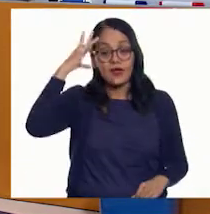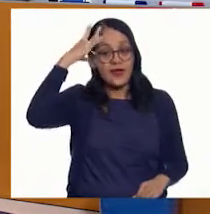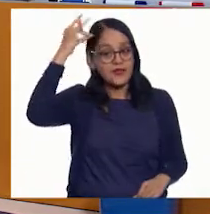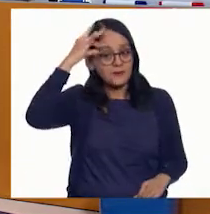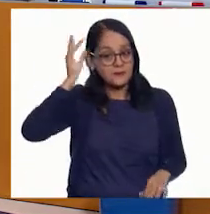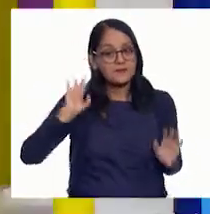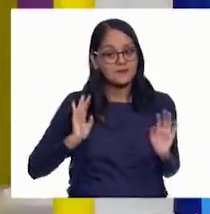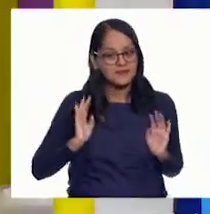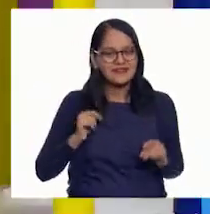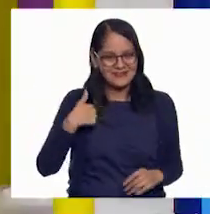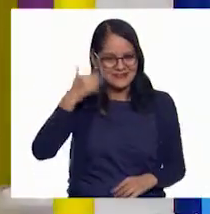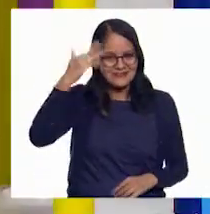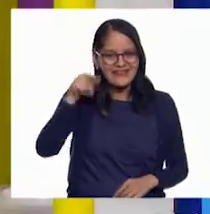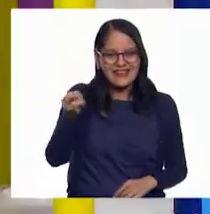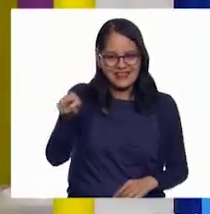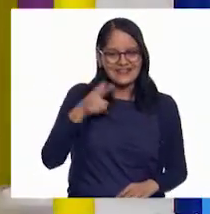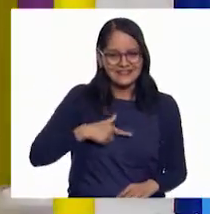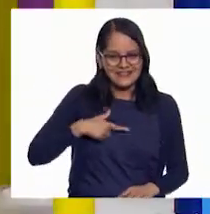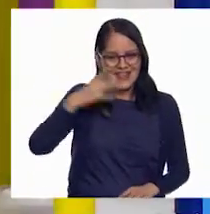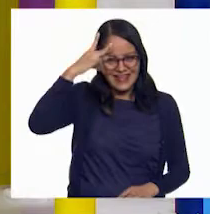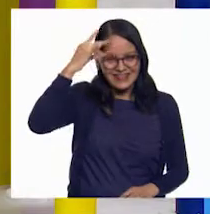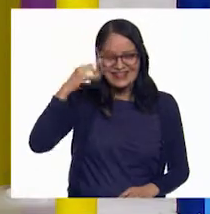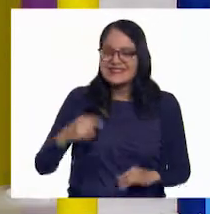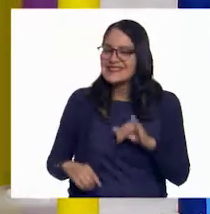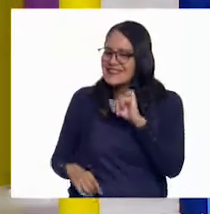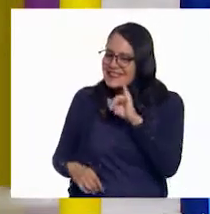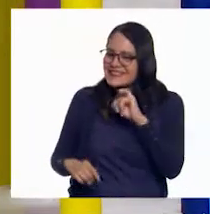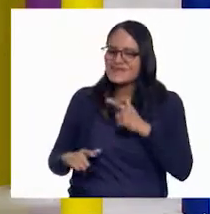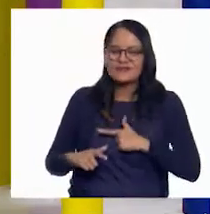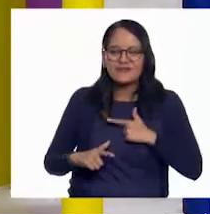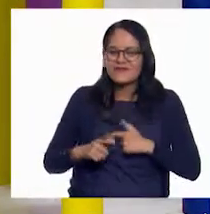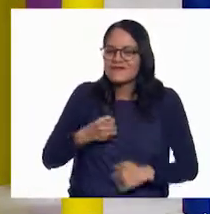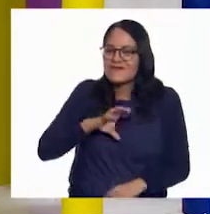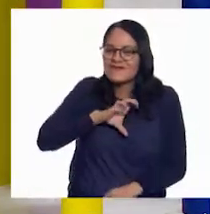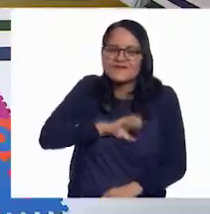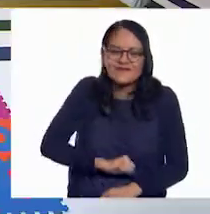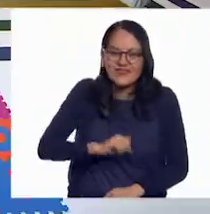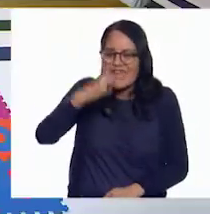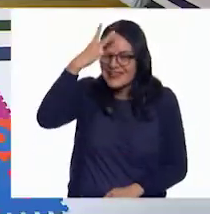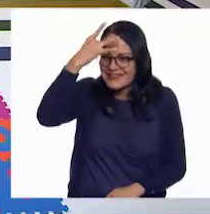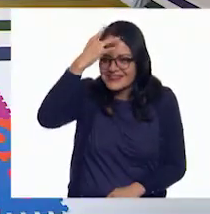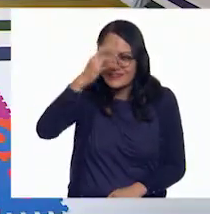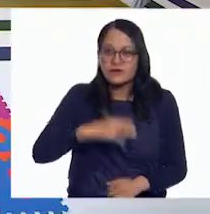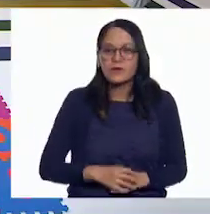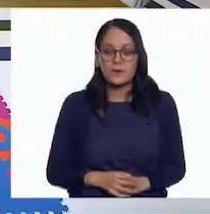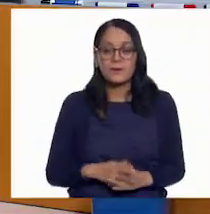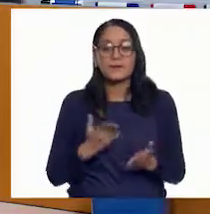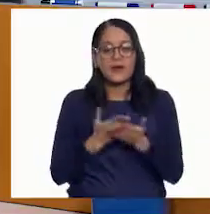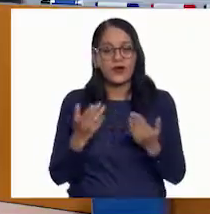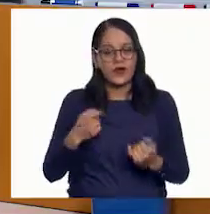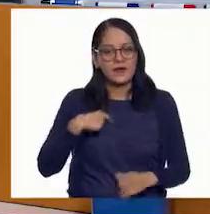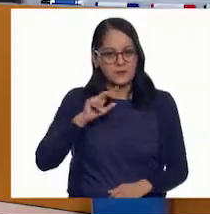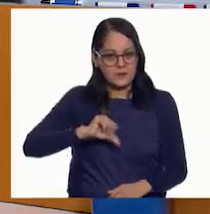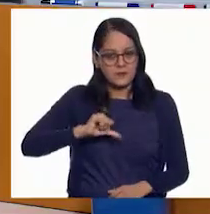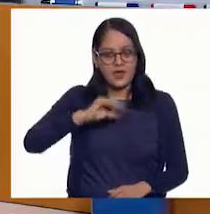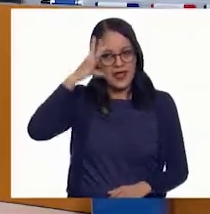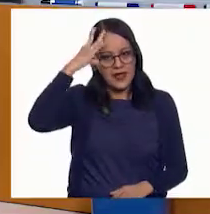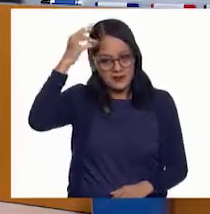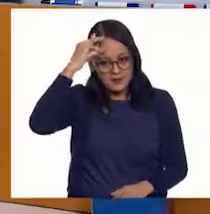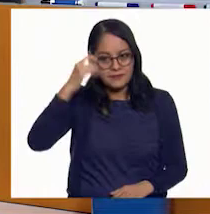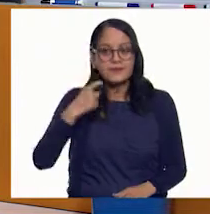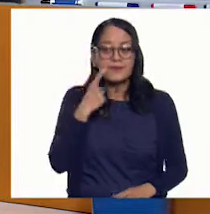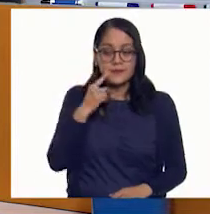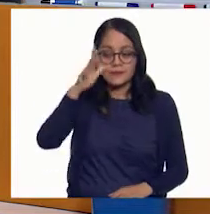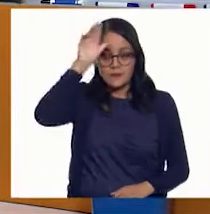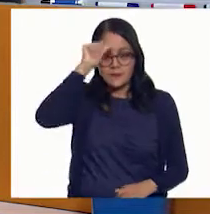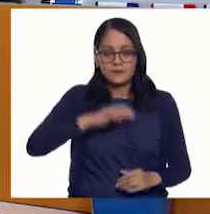te gustan mucho. Sí, maestra Lucerito, me encantan las adivinanzas. Sí, yo lo sé y por eso te traje unas adivinanzas. Entonces, la dinámica es